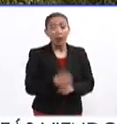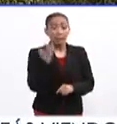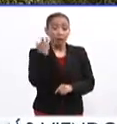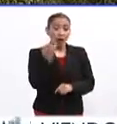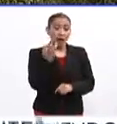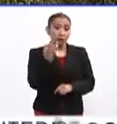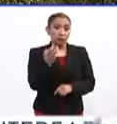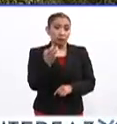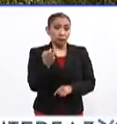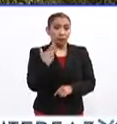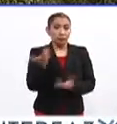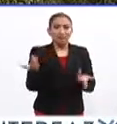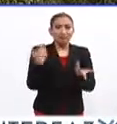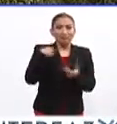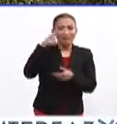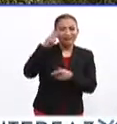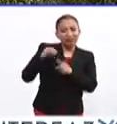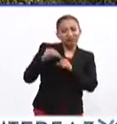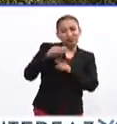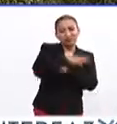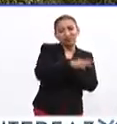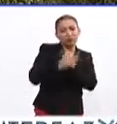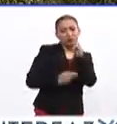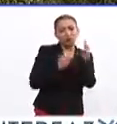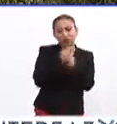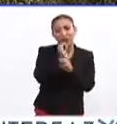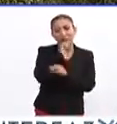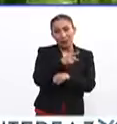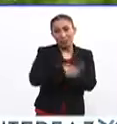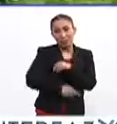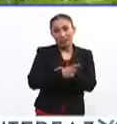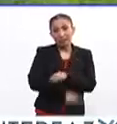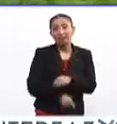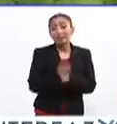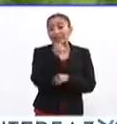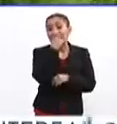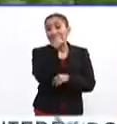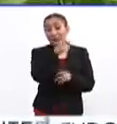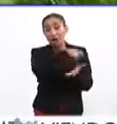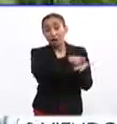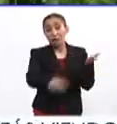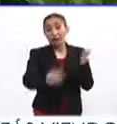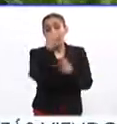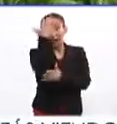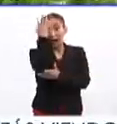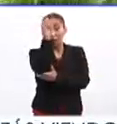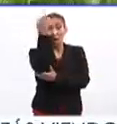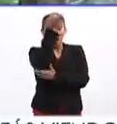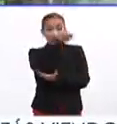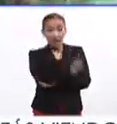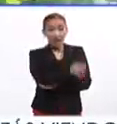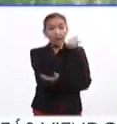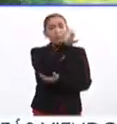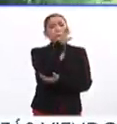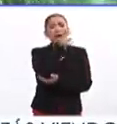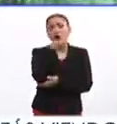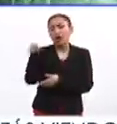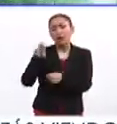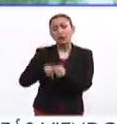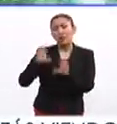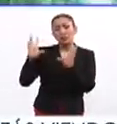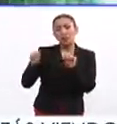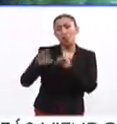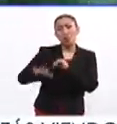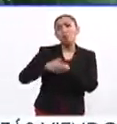cual, bueno, viene trayendo un impacto a nivel mundial incluso. Se dice que comprar un árbol artificial es mejor que uno